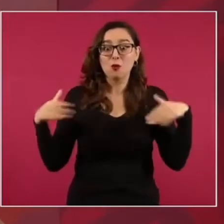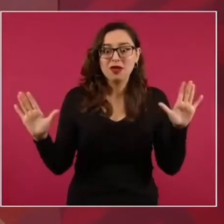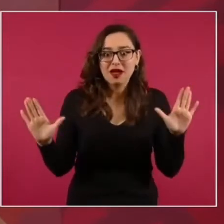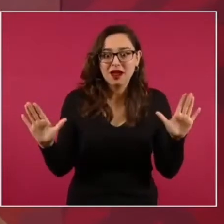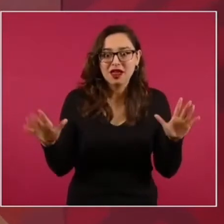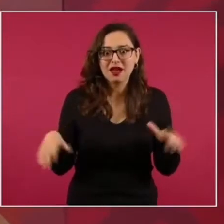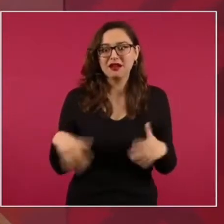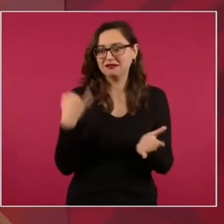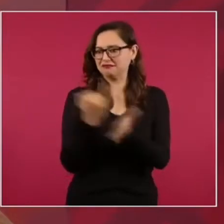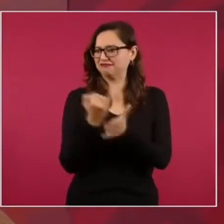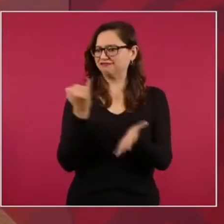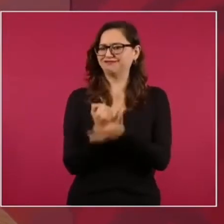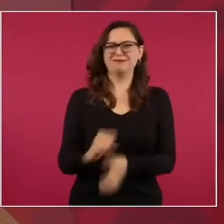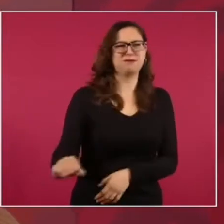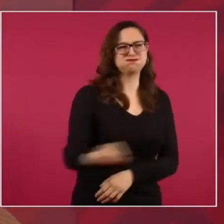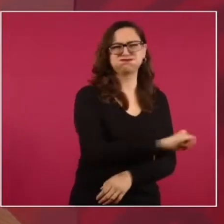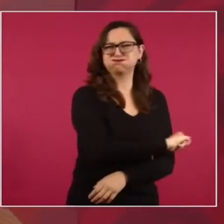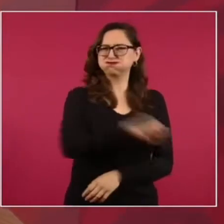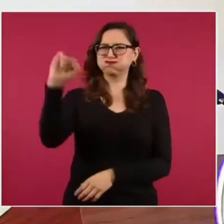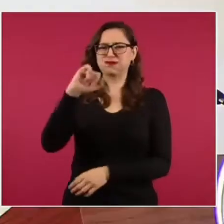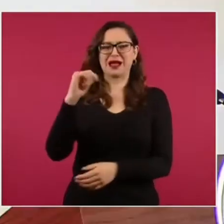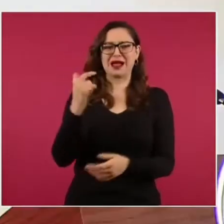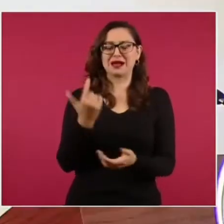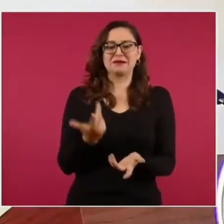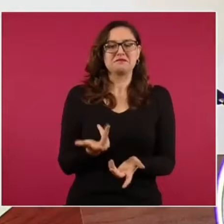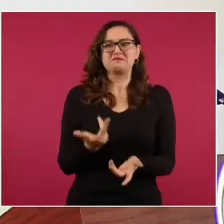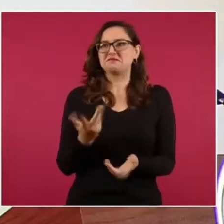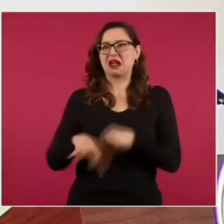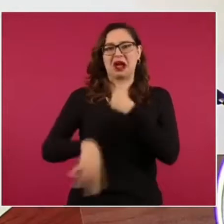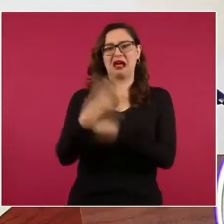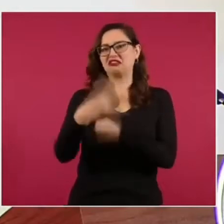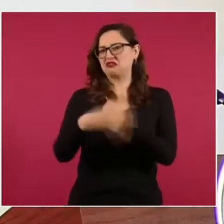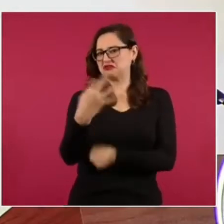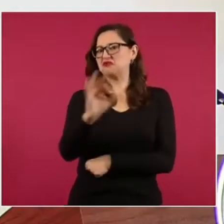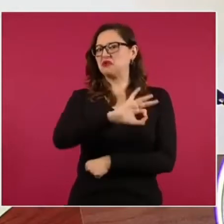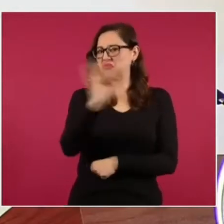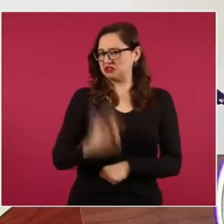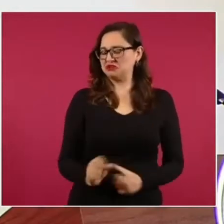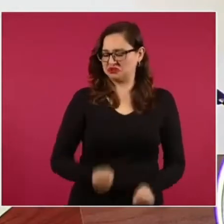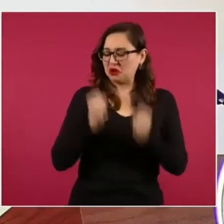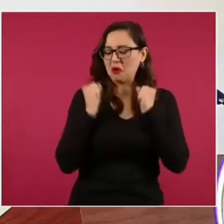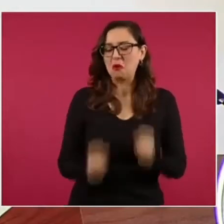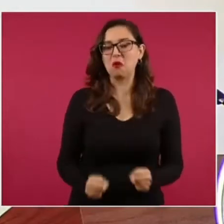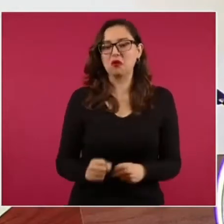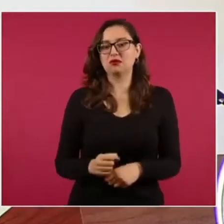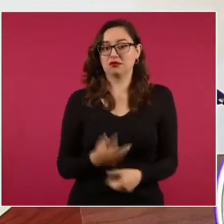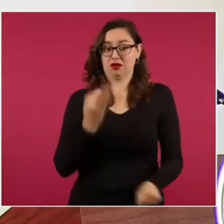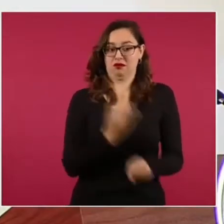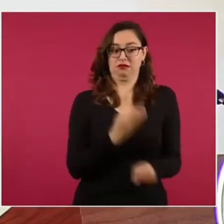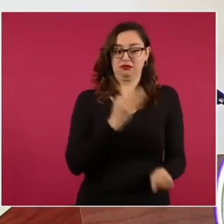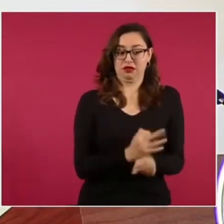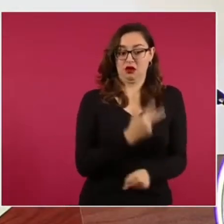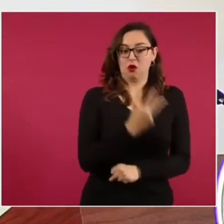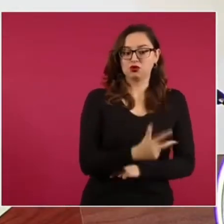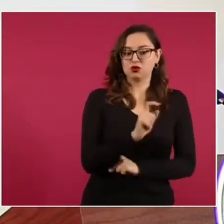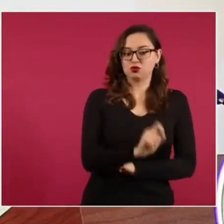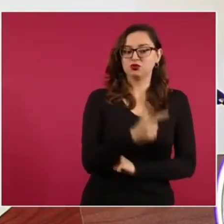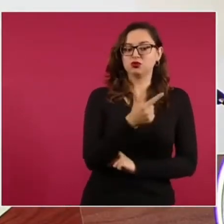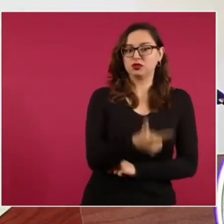La inflación estaría en 14%, no en 8.7%.